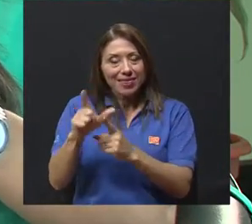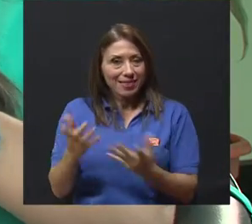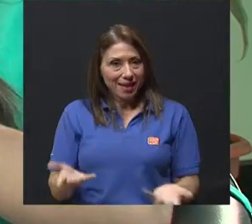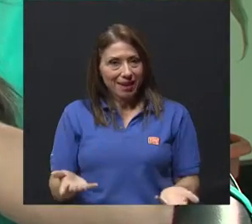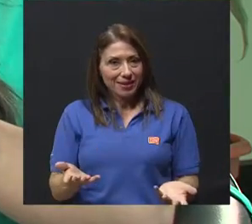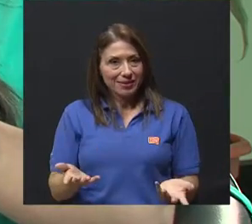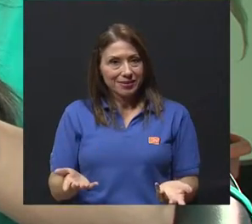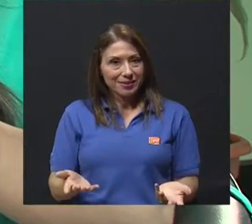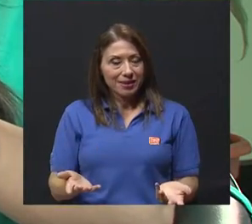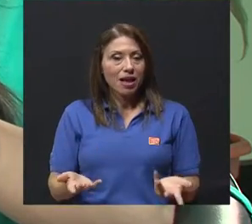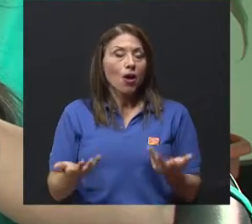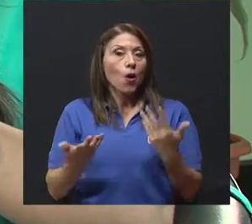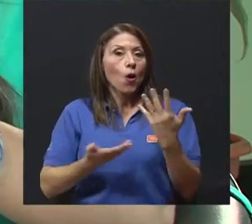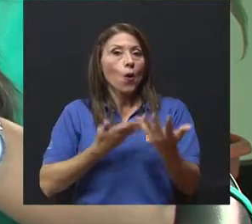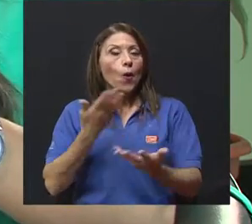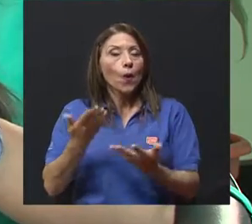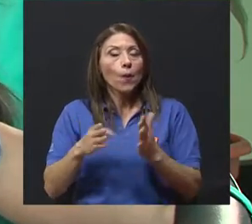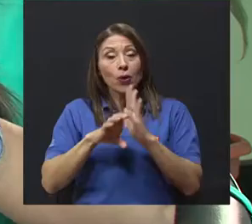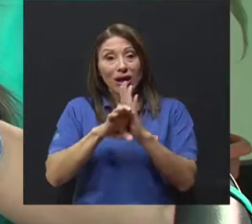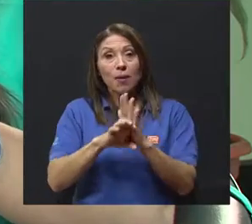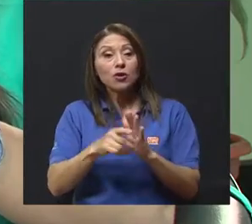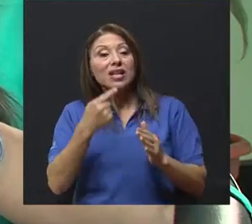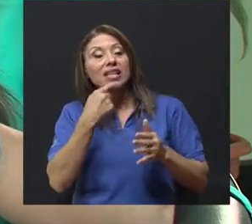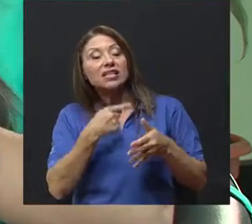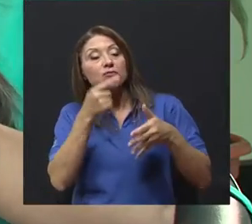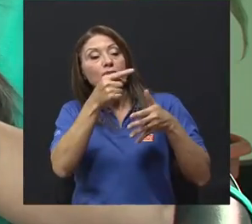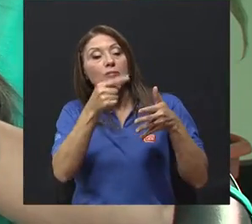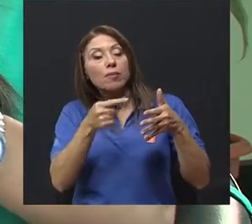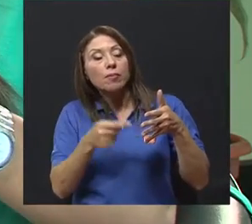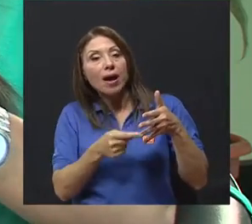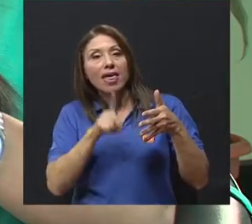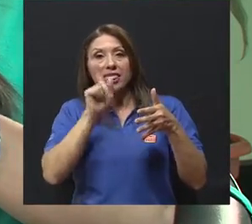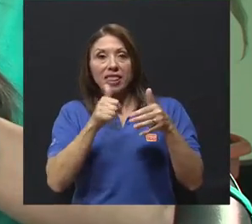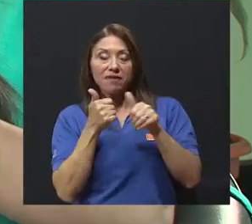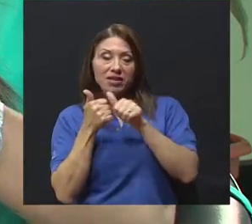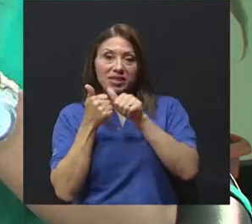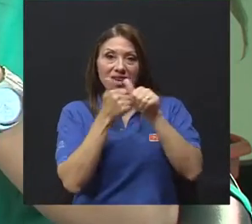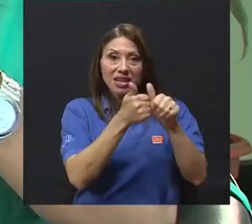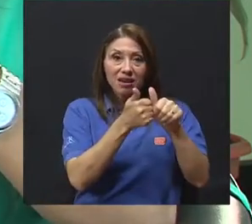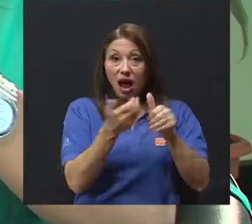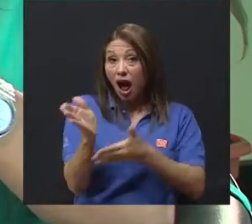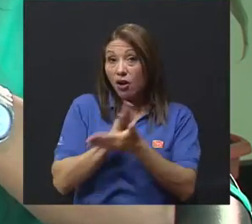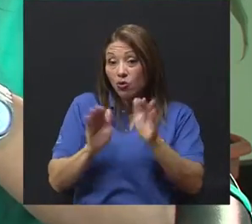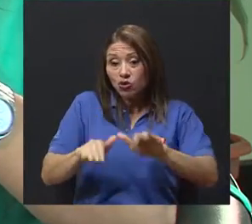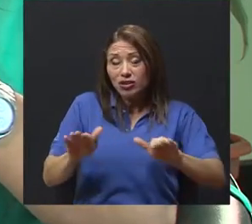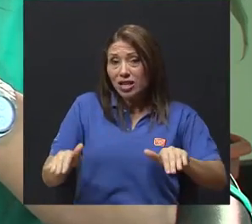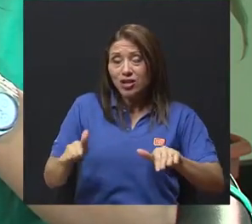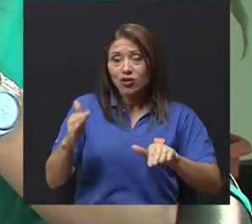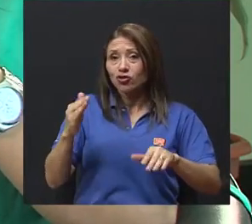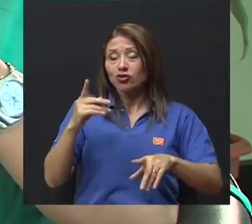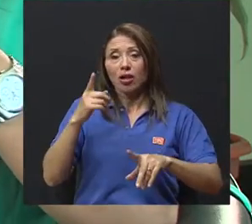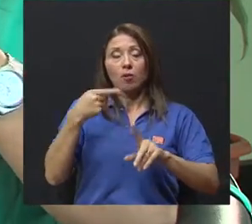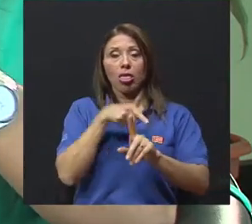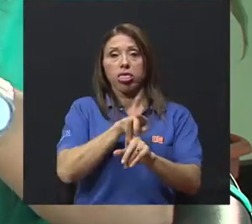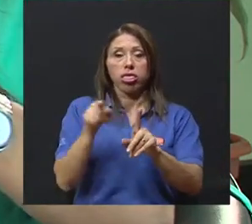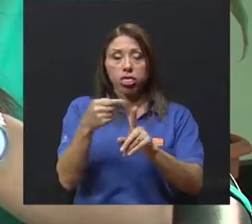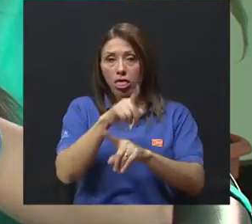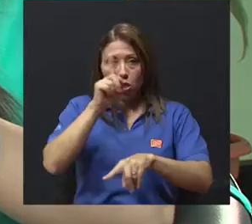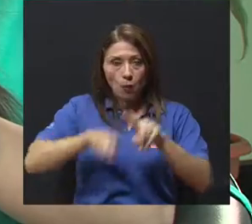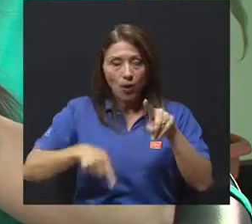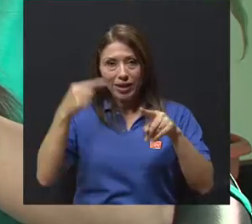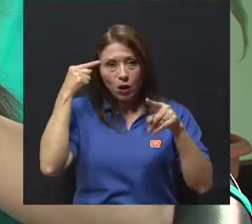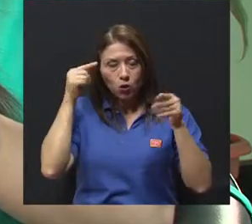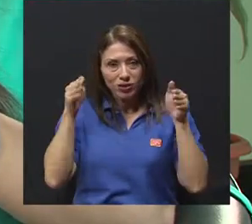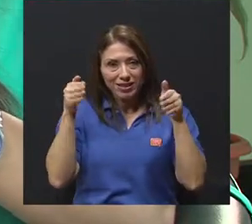tareas donde tenga que seguir unas instrucciones hay niños que llegan que no pueden siquiera seguir una instrucción porque no pueden